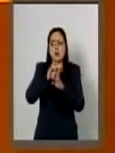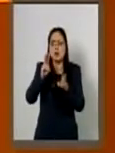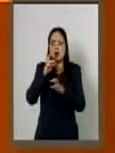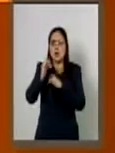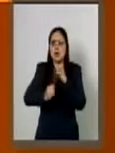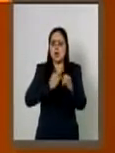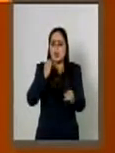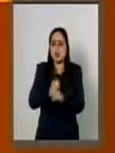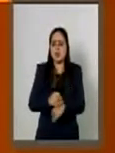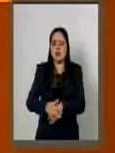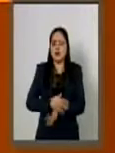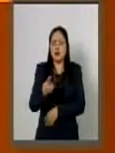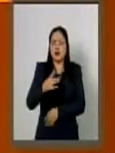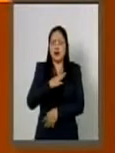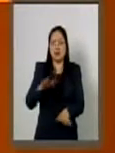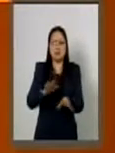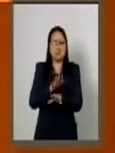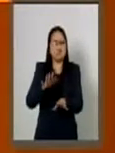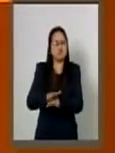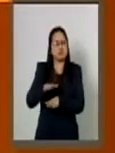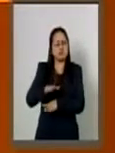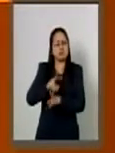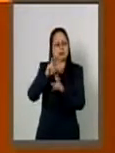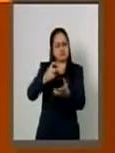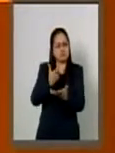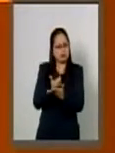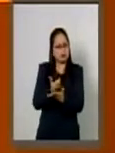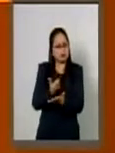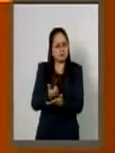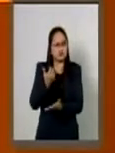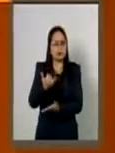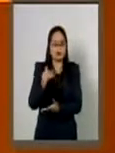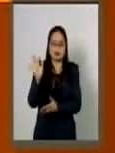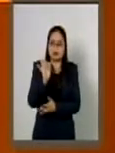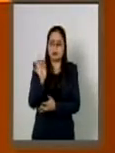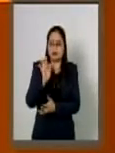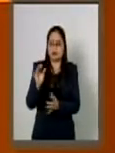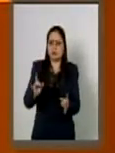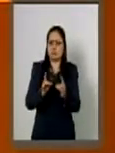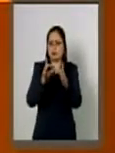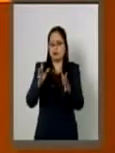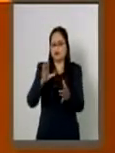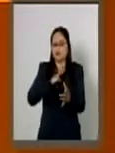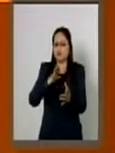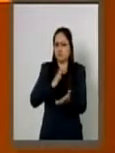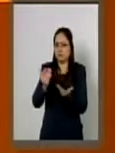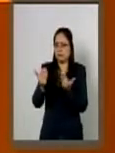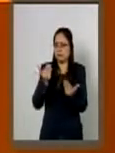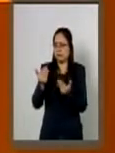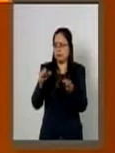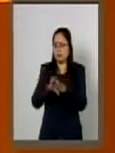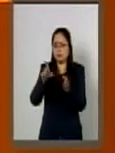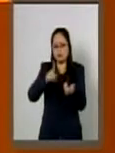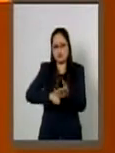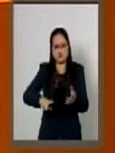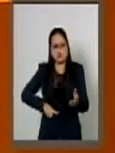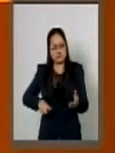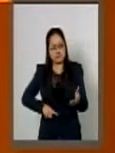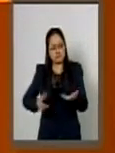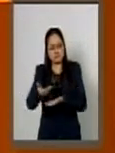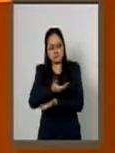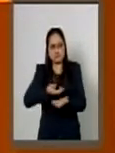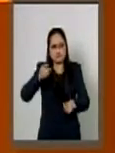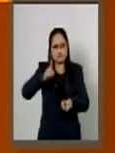los vertiginosos cambios en la economía y los movimientos de los pesos y contrapesos del